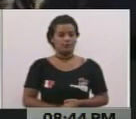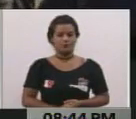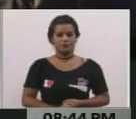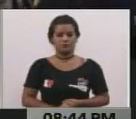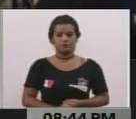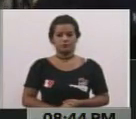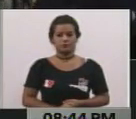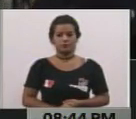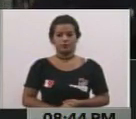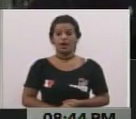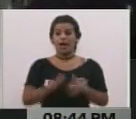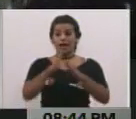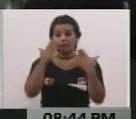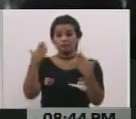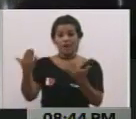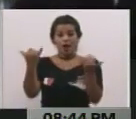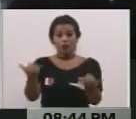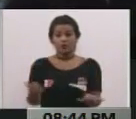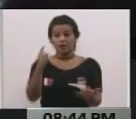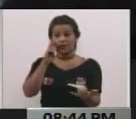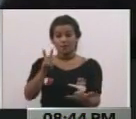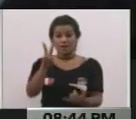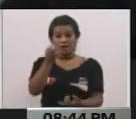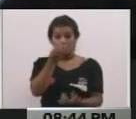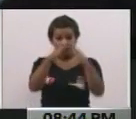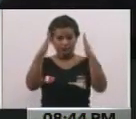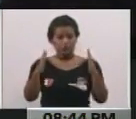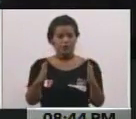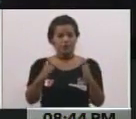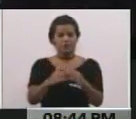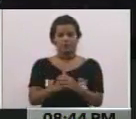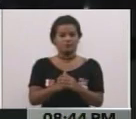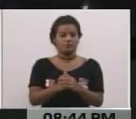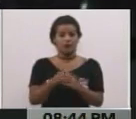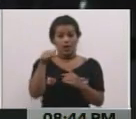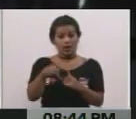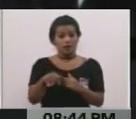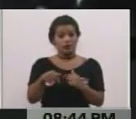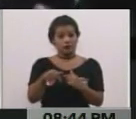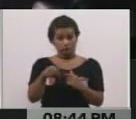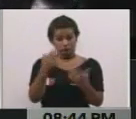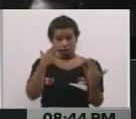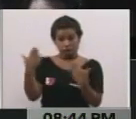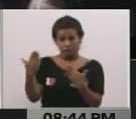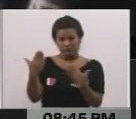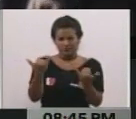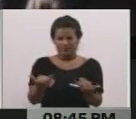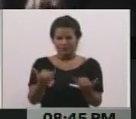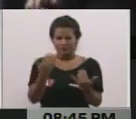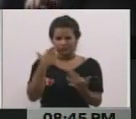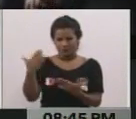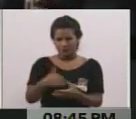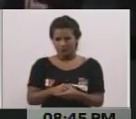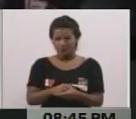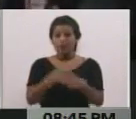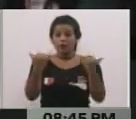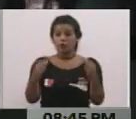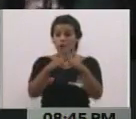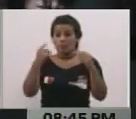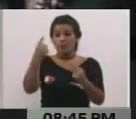Vamos ahora a continuar las actividades desde el Palacio de Miraflores. En esta oportunidad se trata de los atletas de alto rendimiento